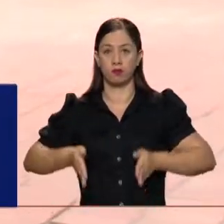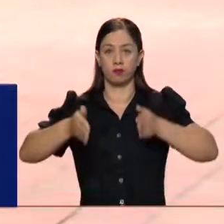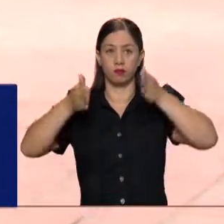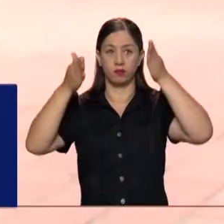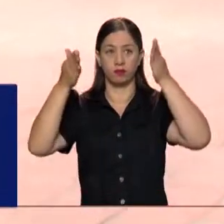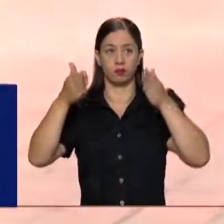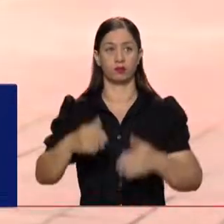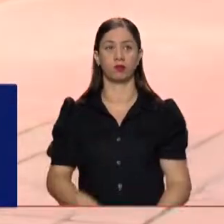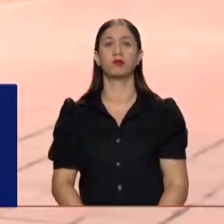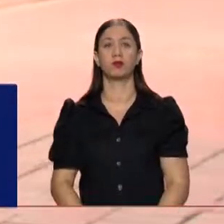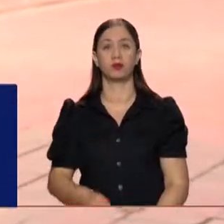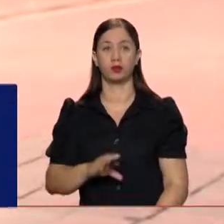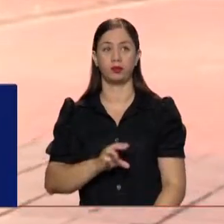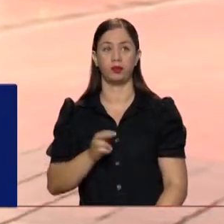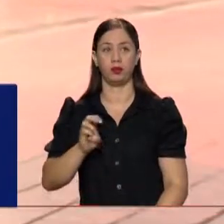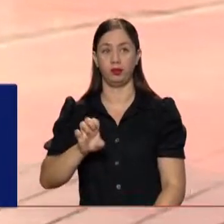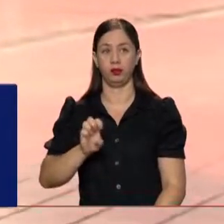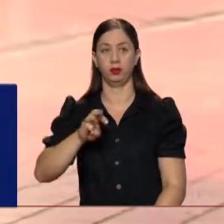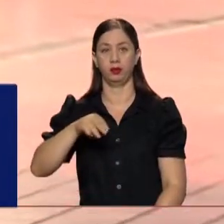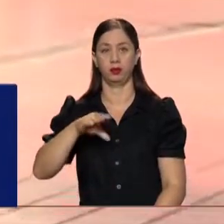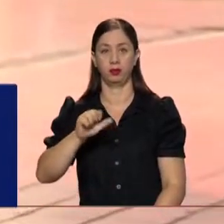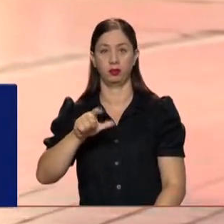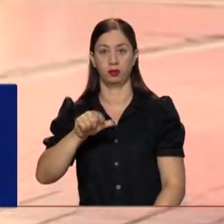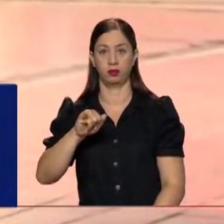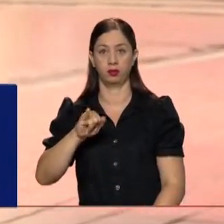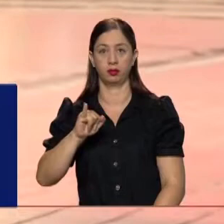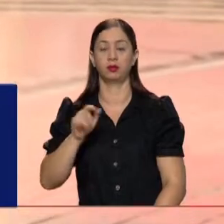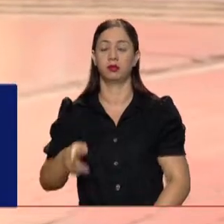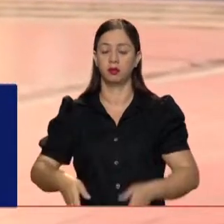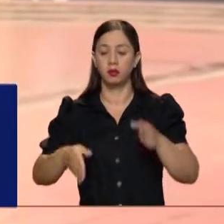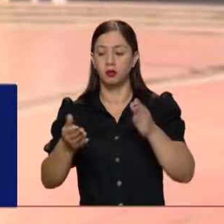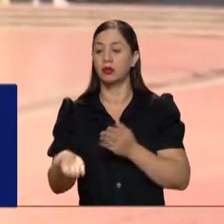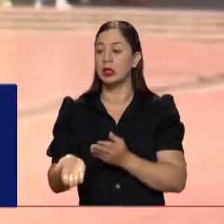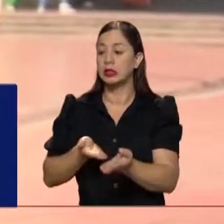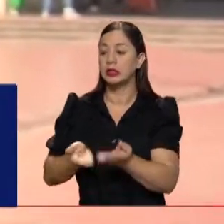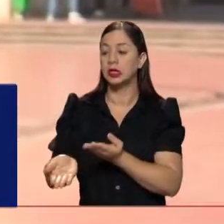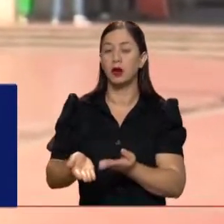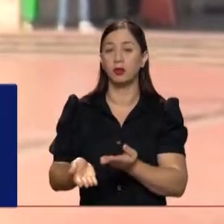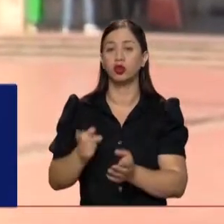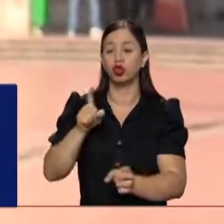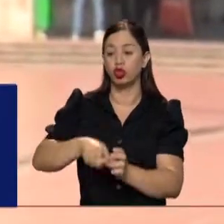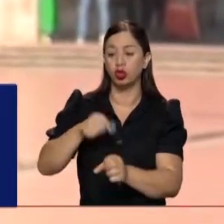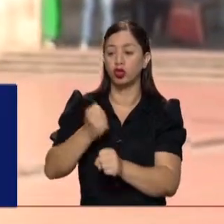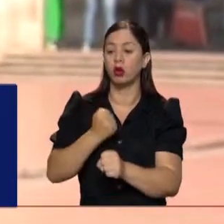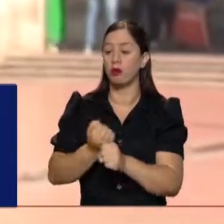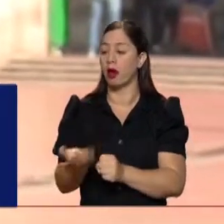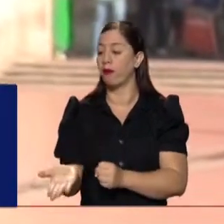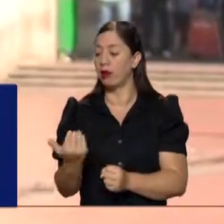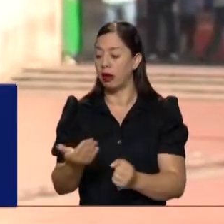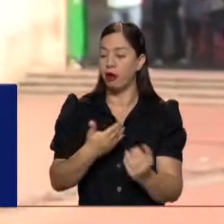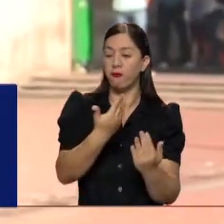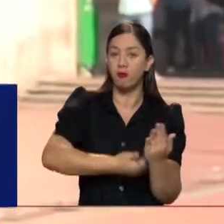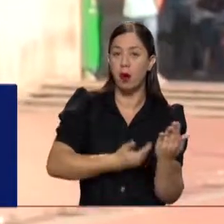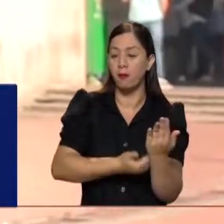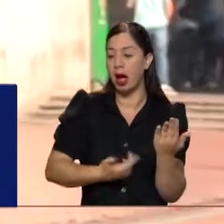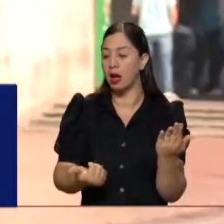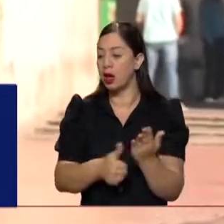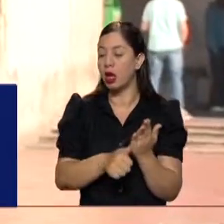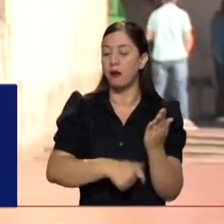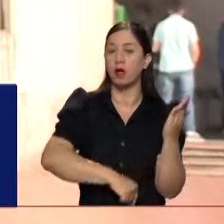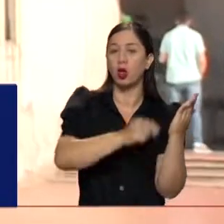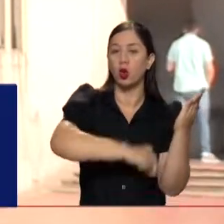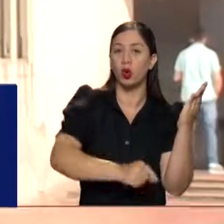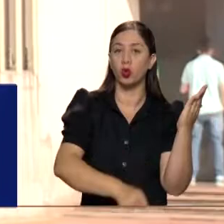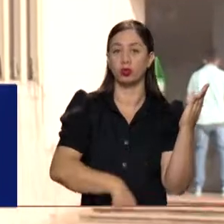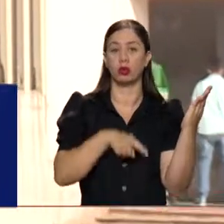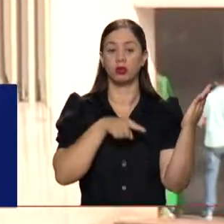empresas municipales de Cali. Ellos le requirieron a servidores públicos de Cali la documentación frente a este contrato entre